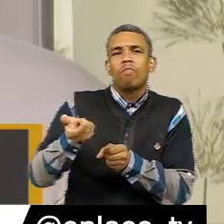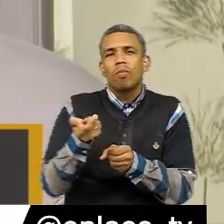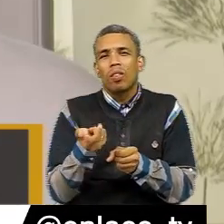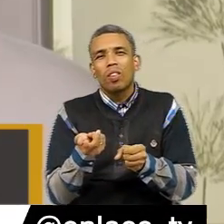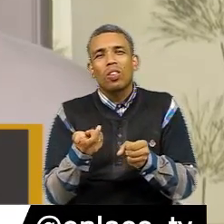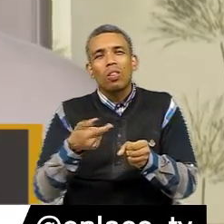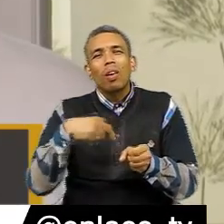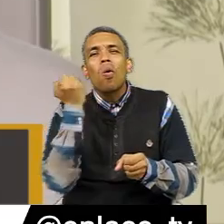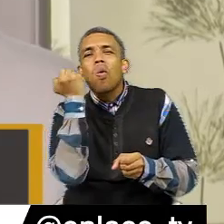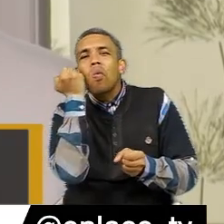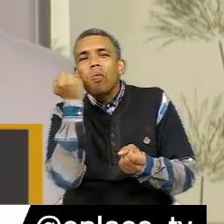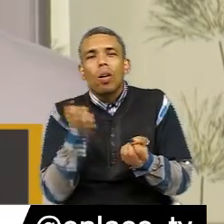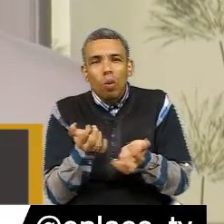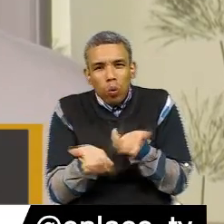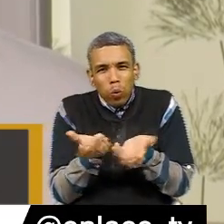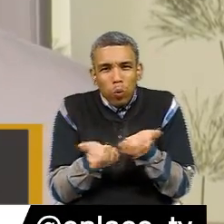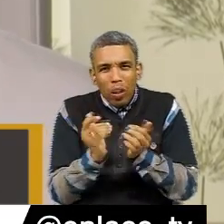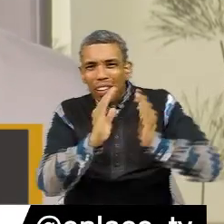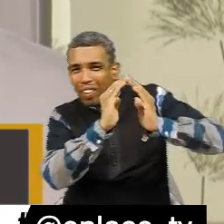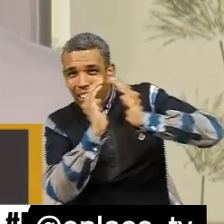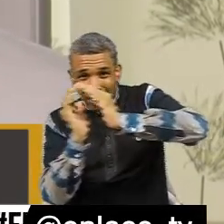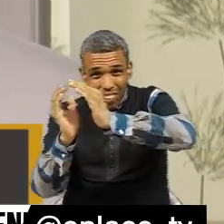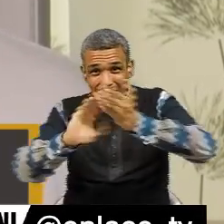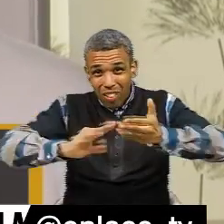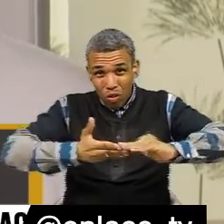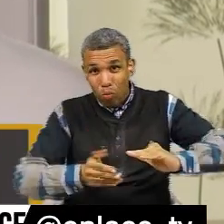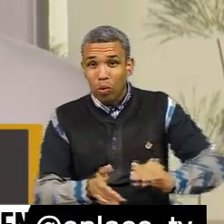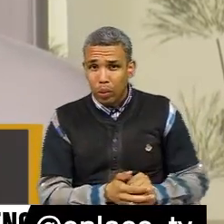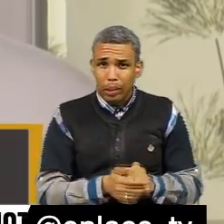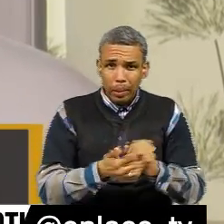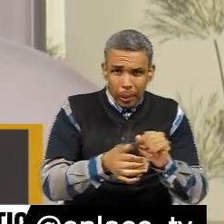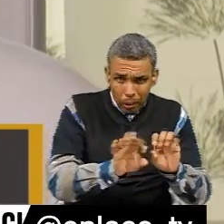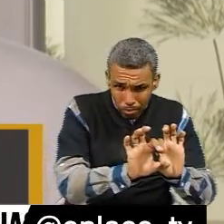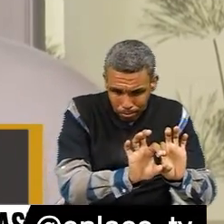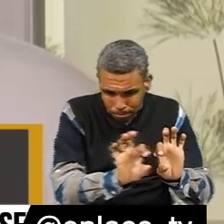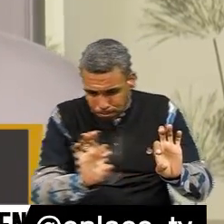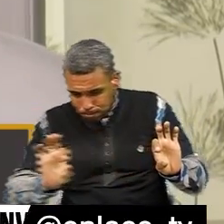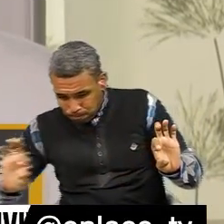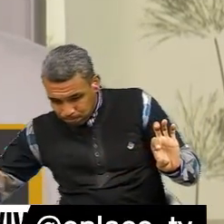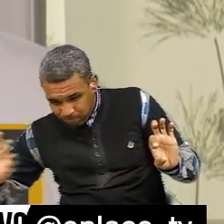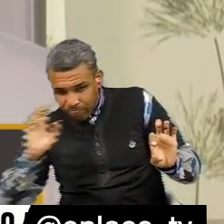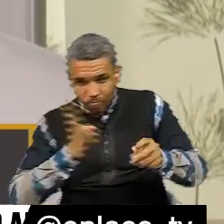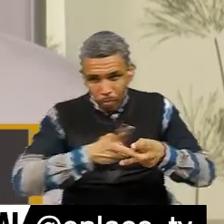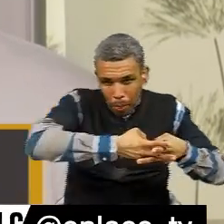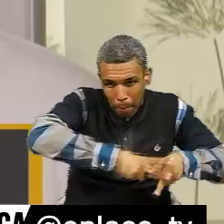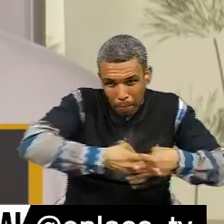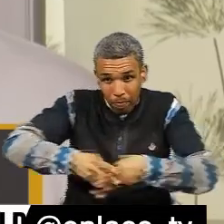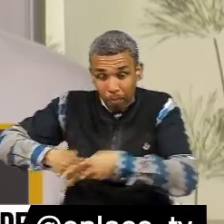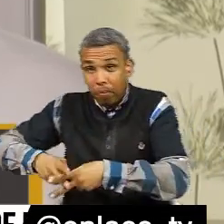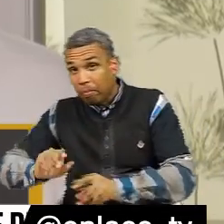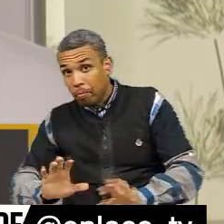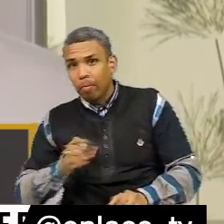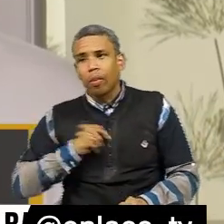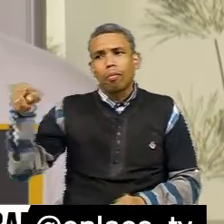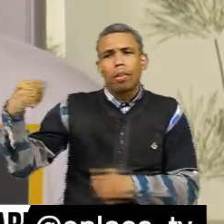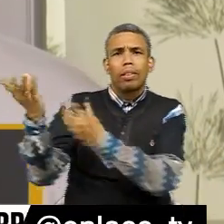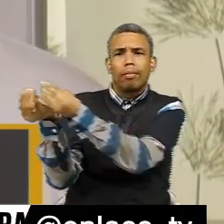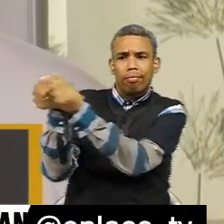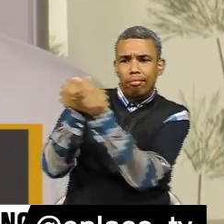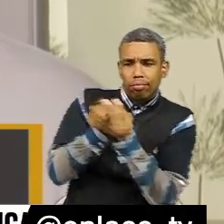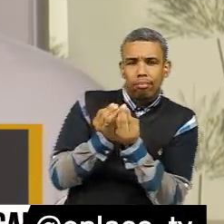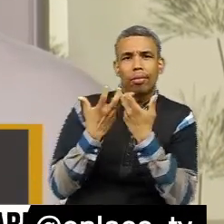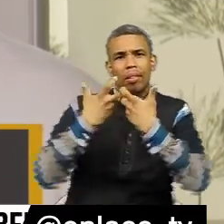que el jueves, cuando vengan los funcionarios de Proviservicios, que son la empresa encargada de hacer la gasificación del sector, venga y nos